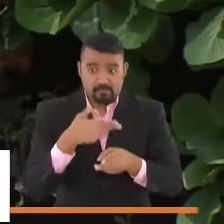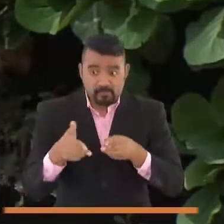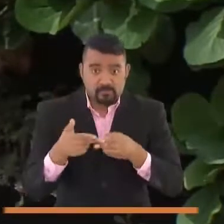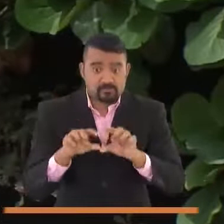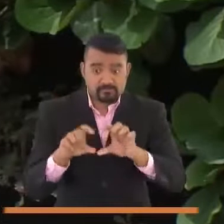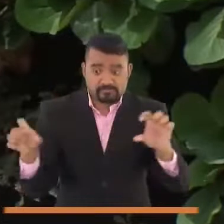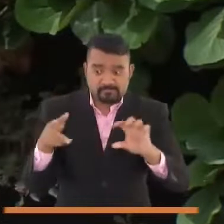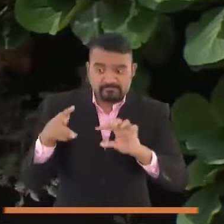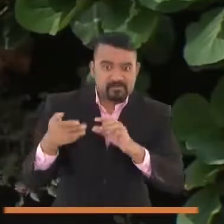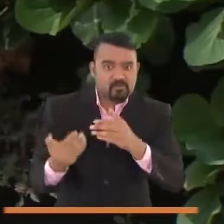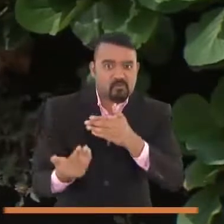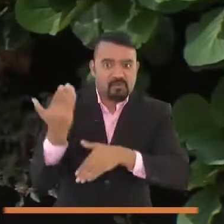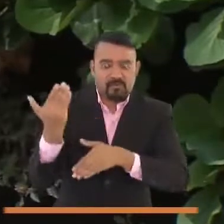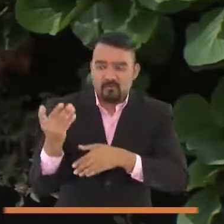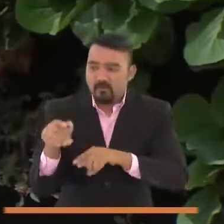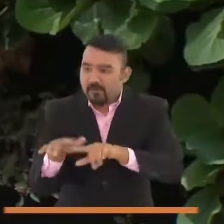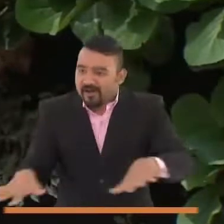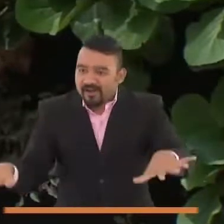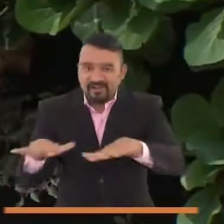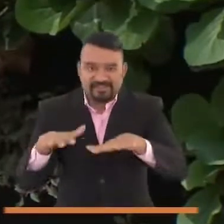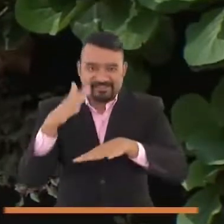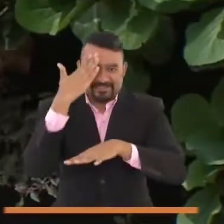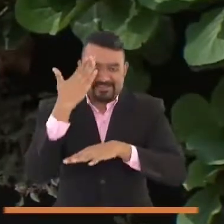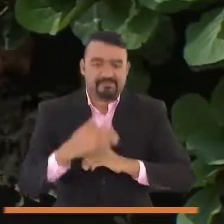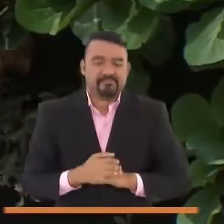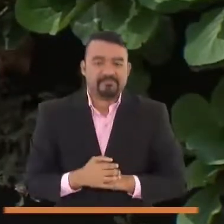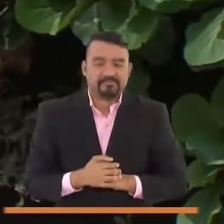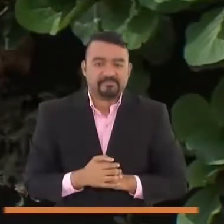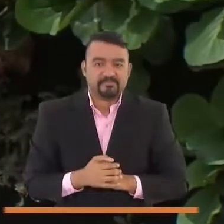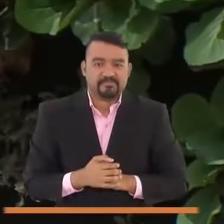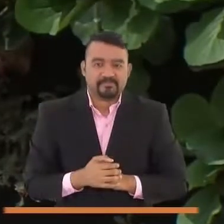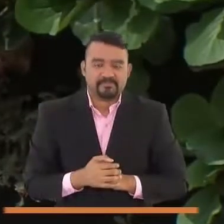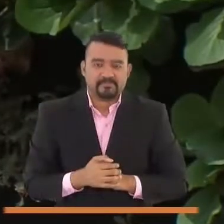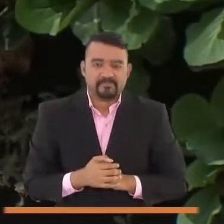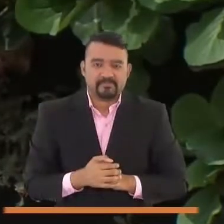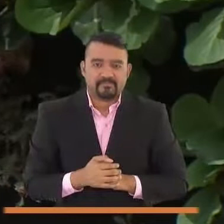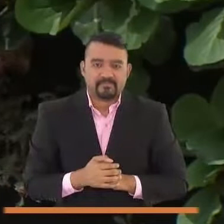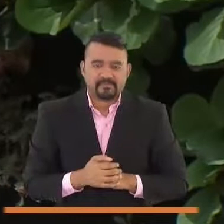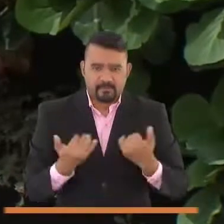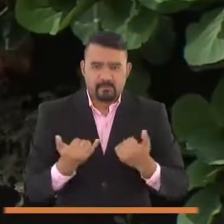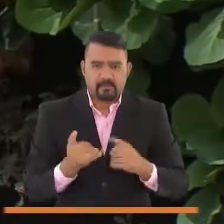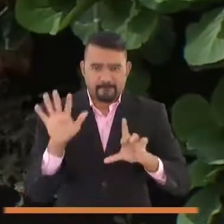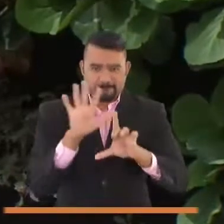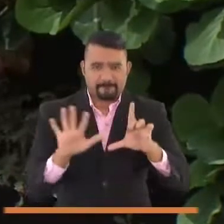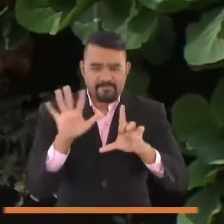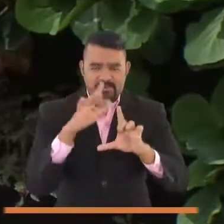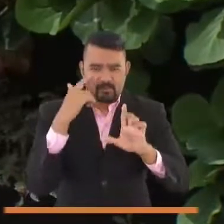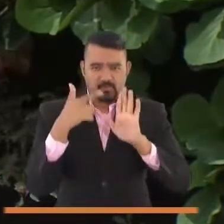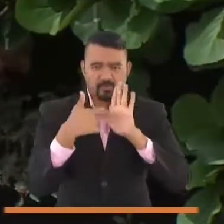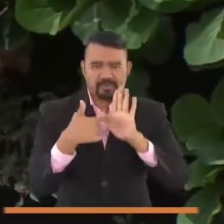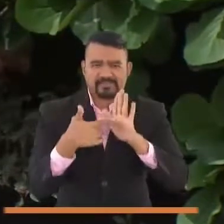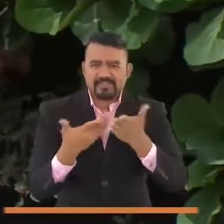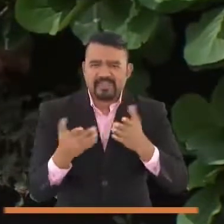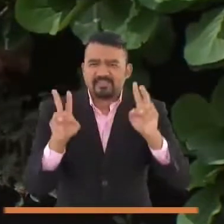precisamente en próximos días aquí en el municipio de Envigado. Vamos entonces a mirar el siguiente video